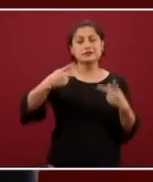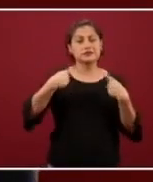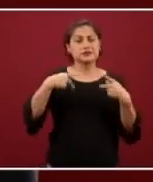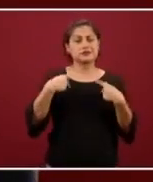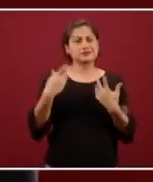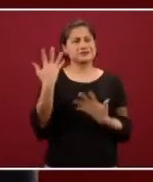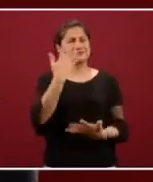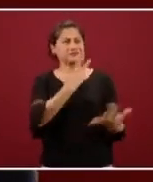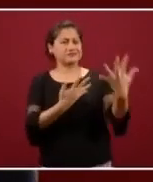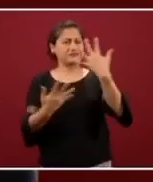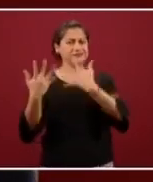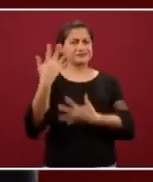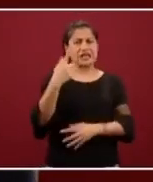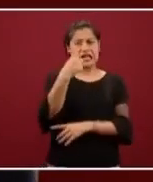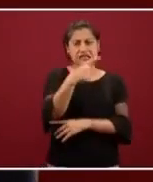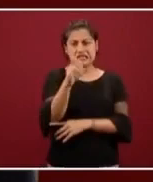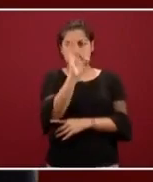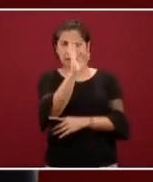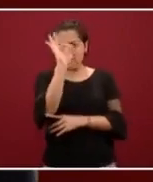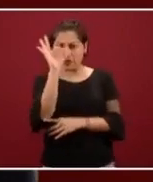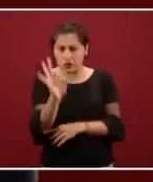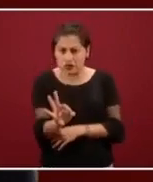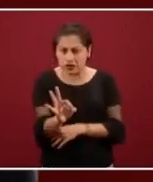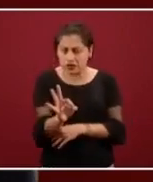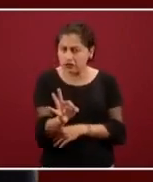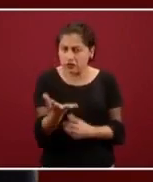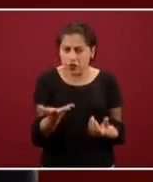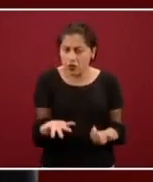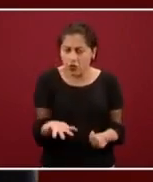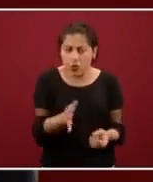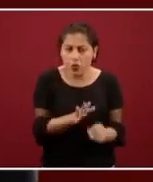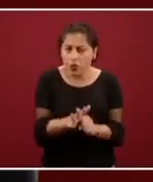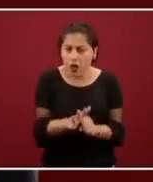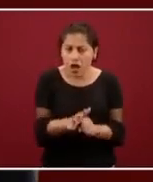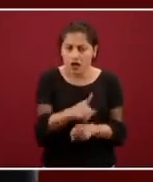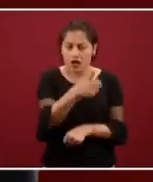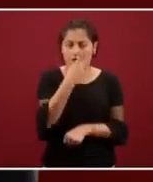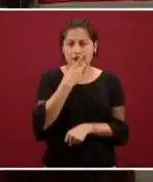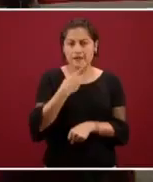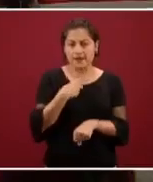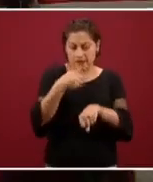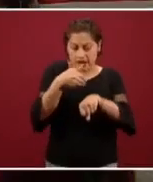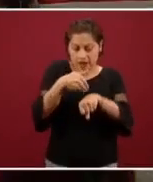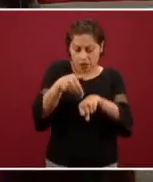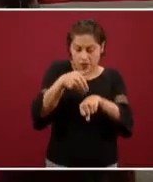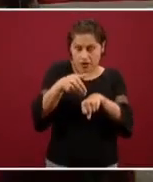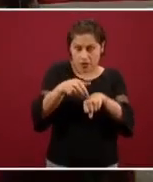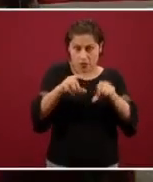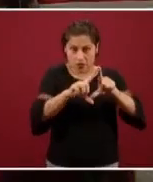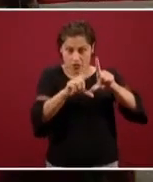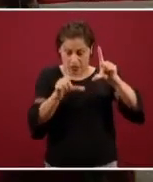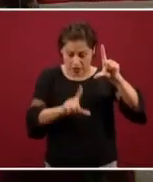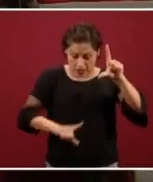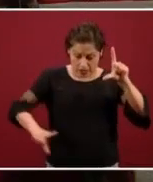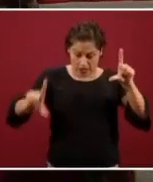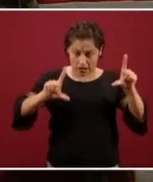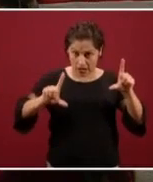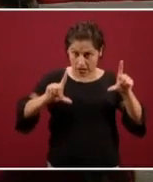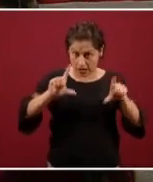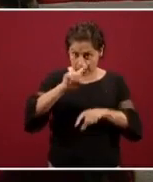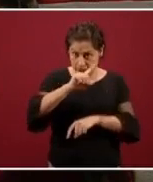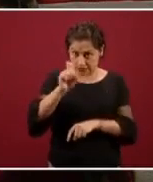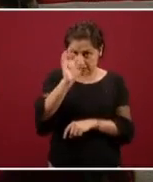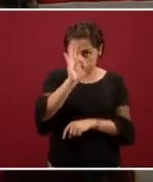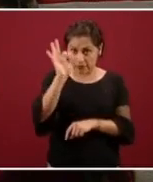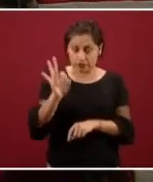este 100% es de la población, o sea, manejan números con base en la población del país, entonces estaremos hablando de gente